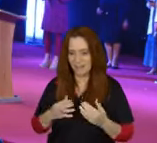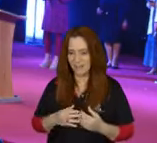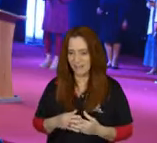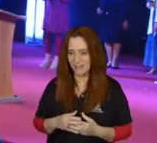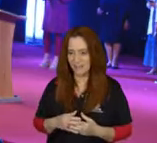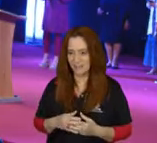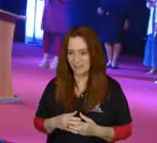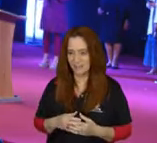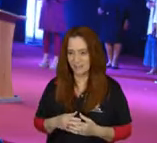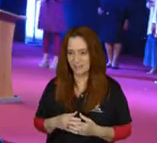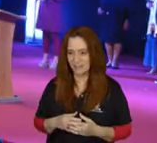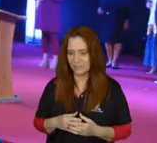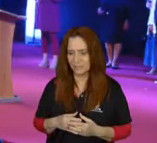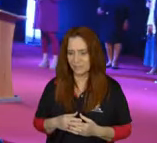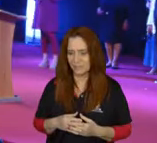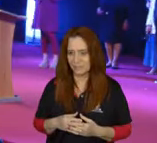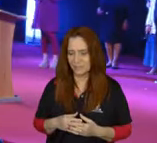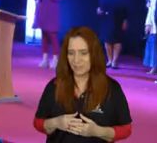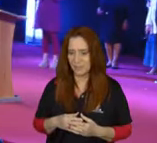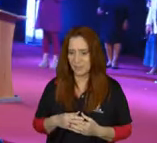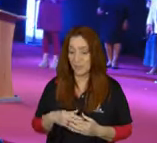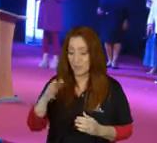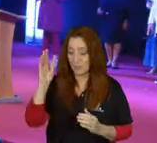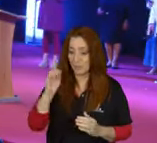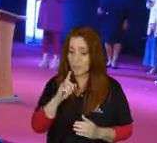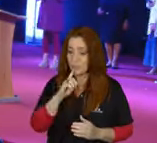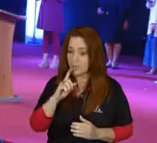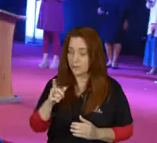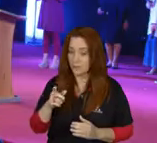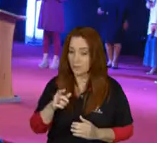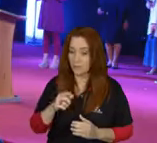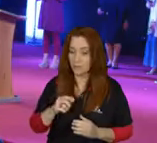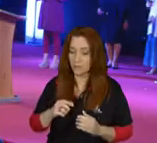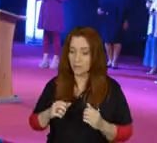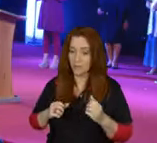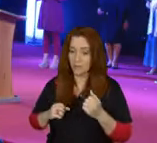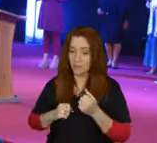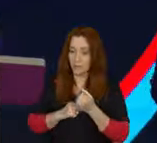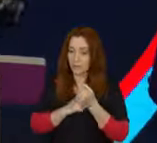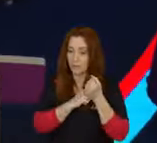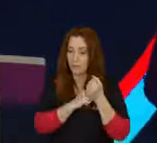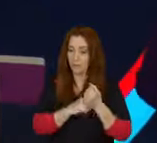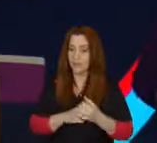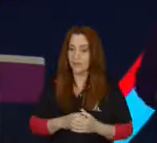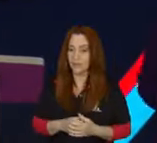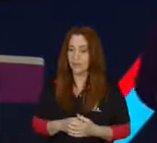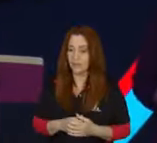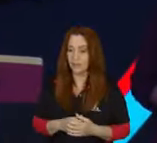dolorosas, pero Dios fortalece. Así que el miércoles esperamos aquí. ¿Y el sábado qué es?